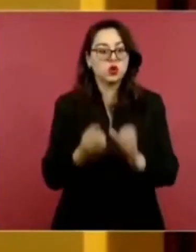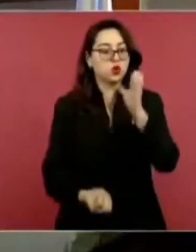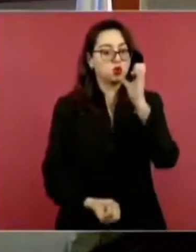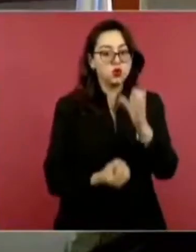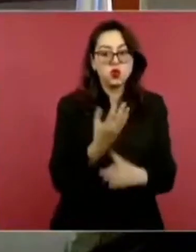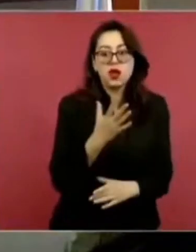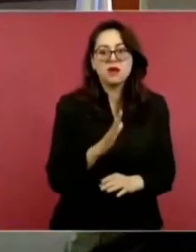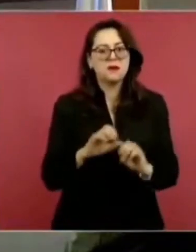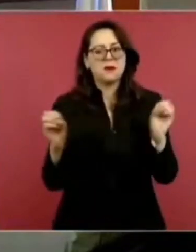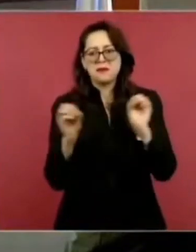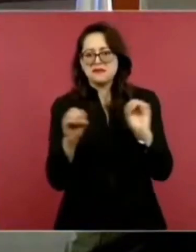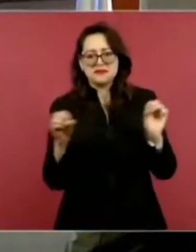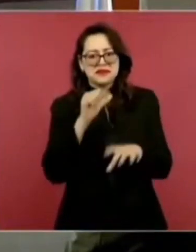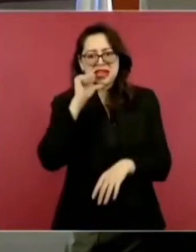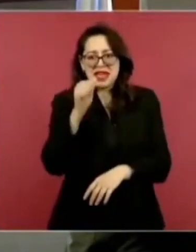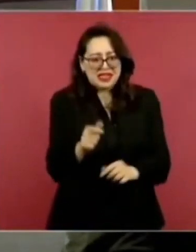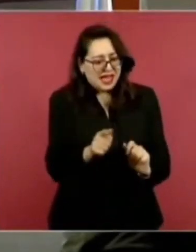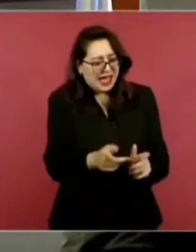afectar